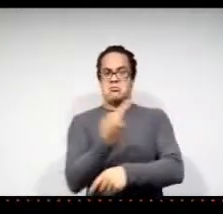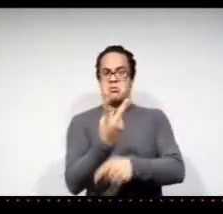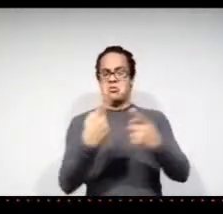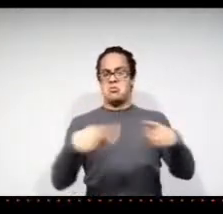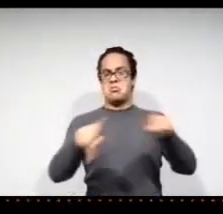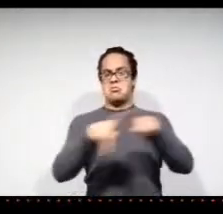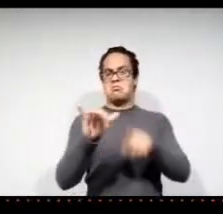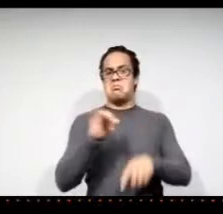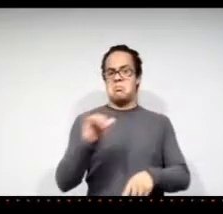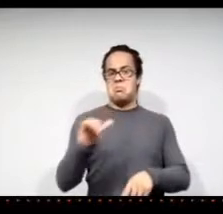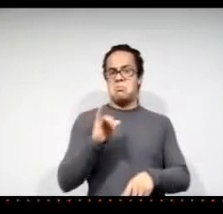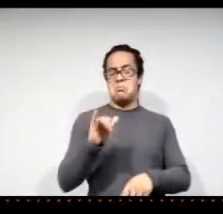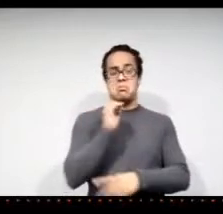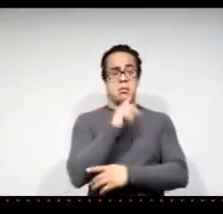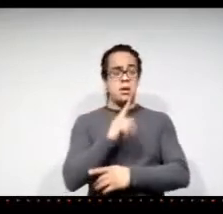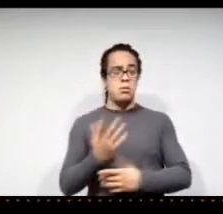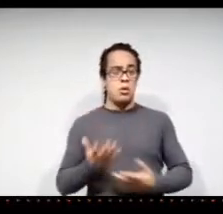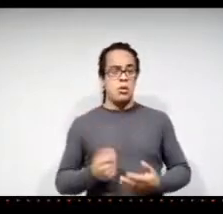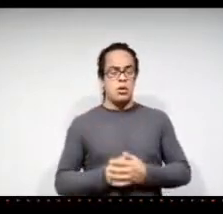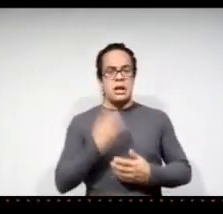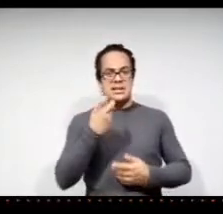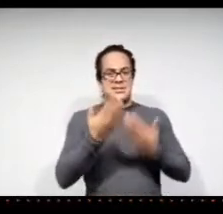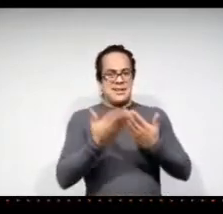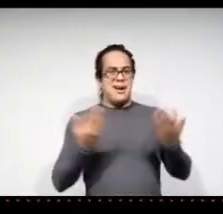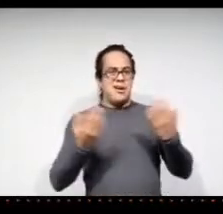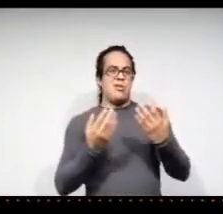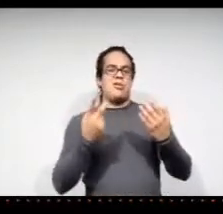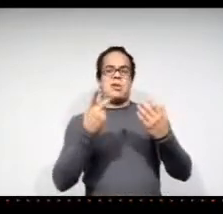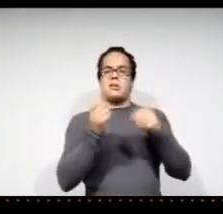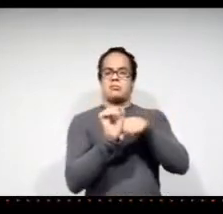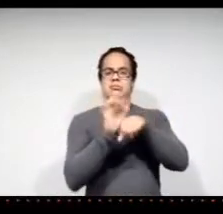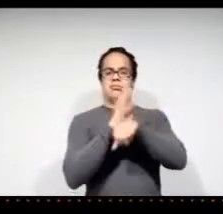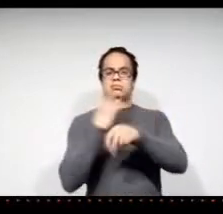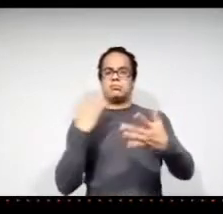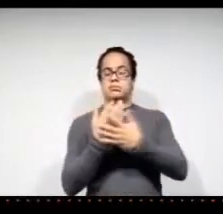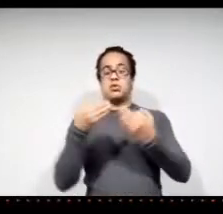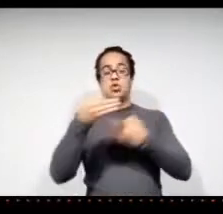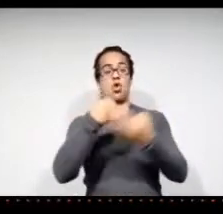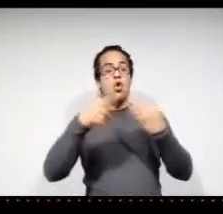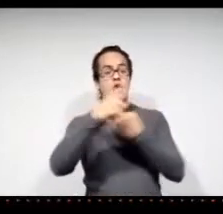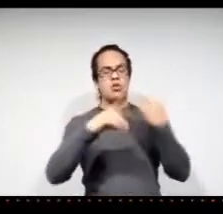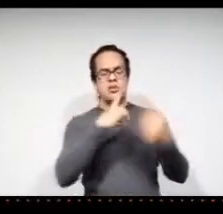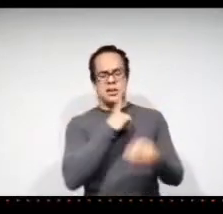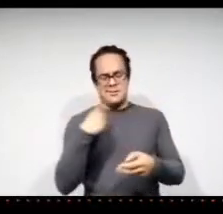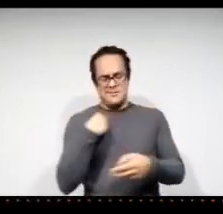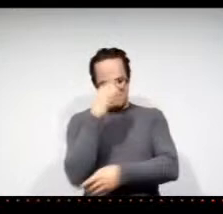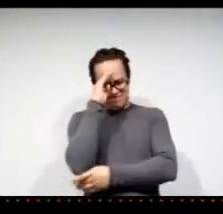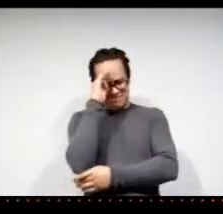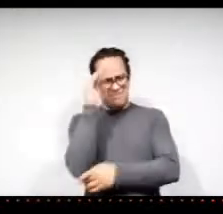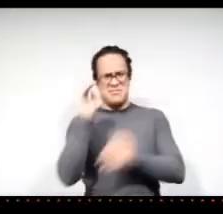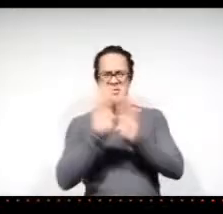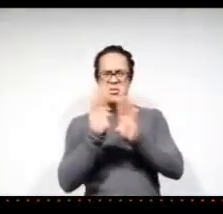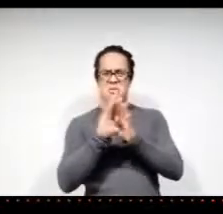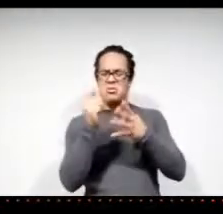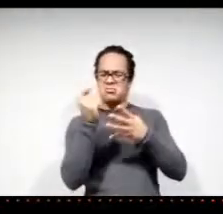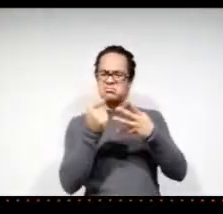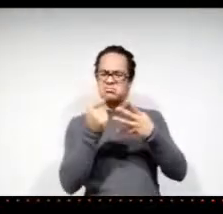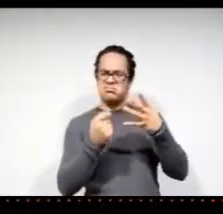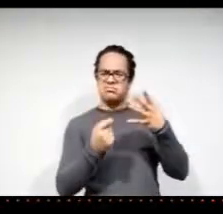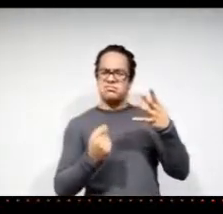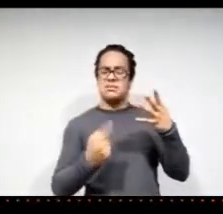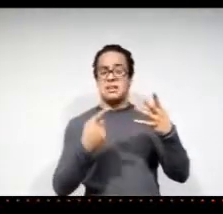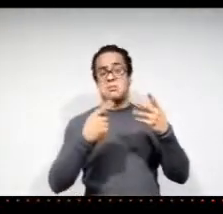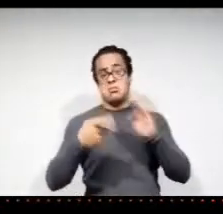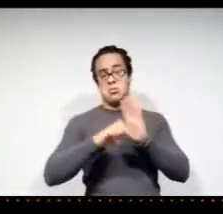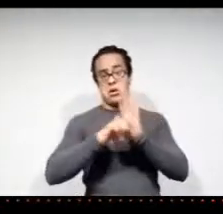yo creo que la principal lección de la pandemia es cuestionarnos todas nuestras premisas, ¿no? Desde lo que implica regresar. Tal